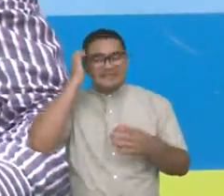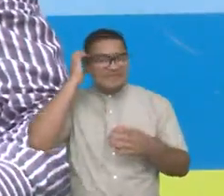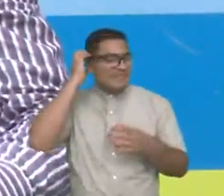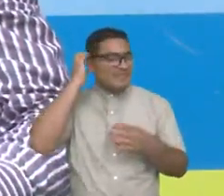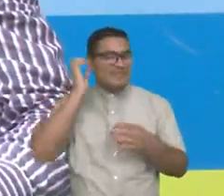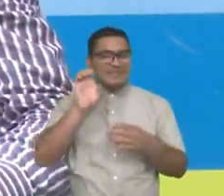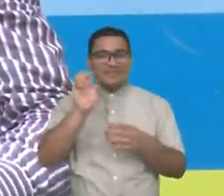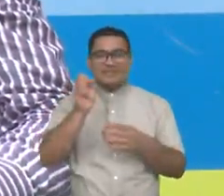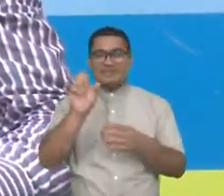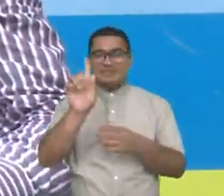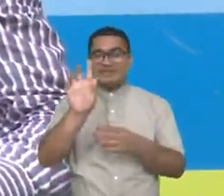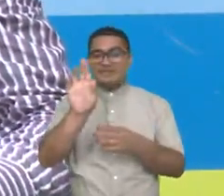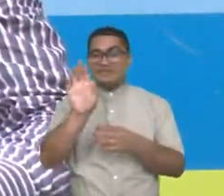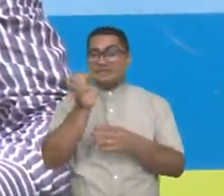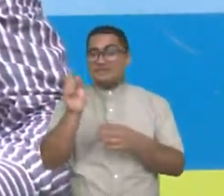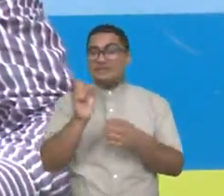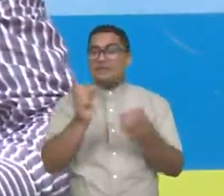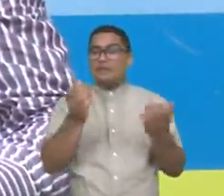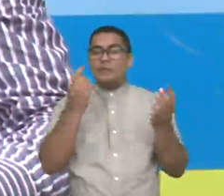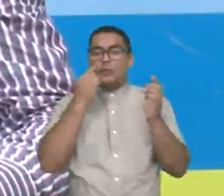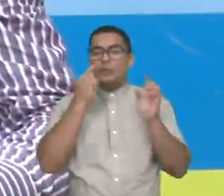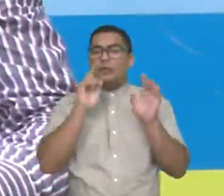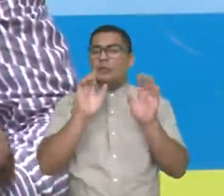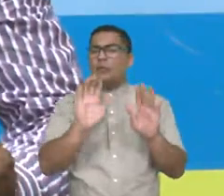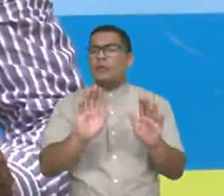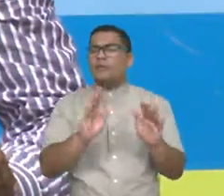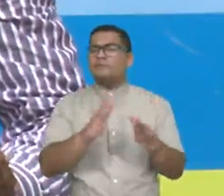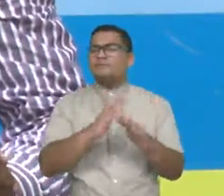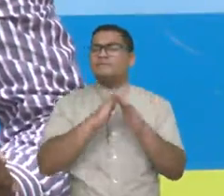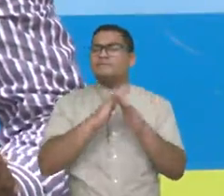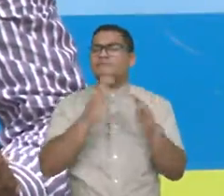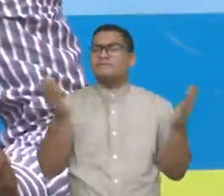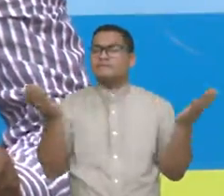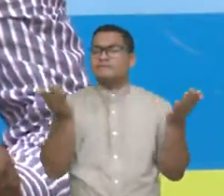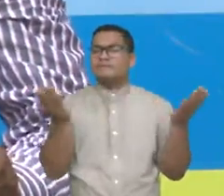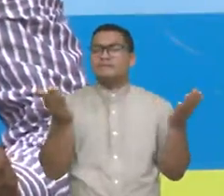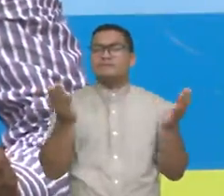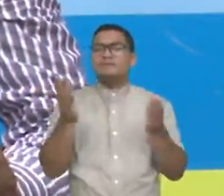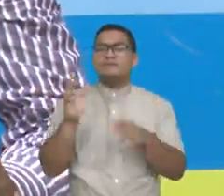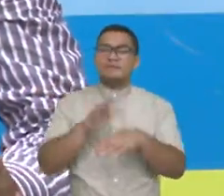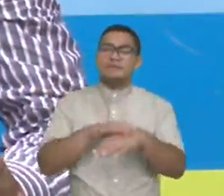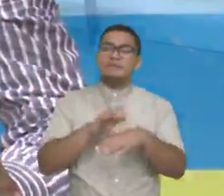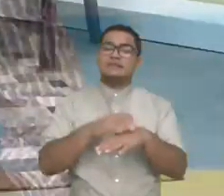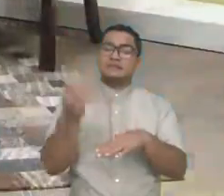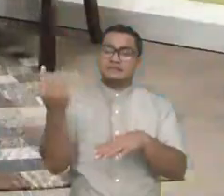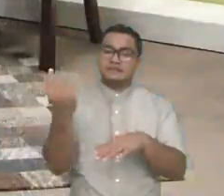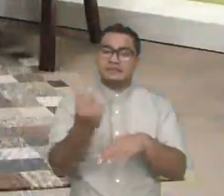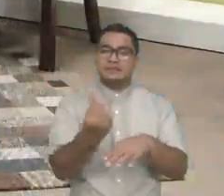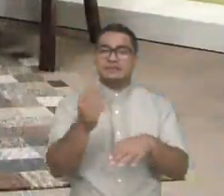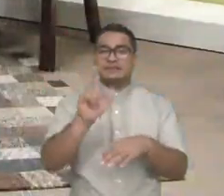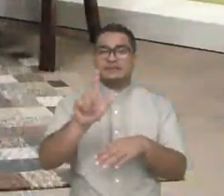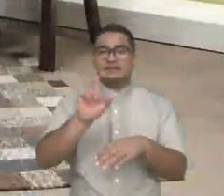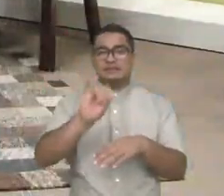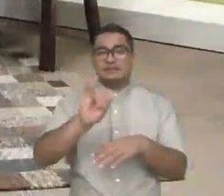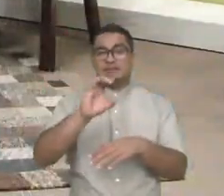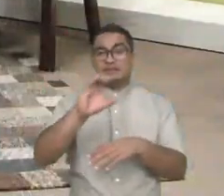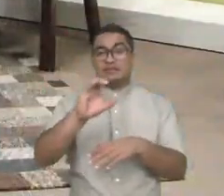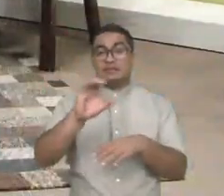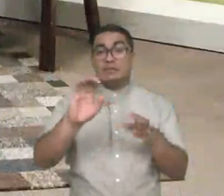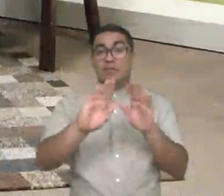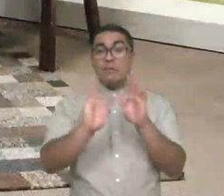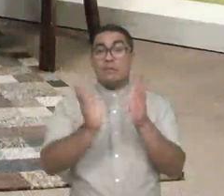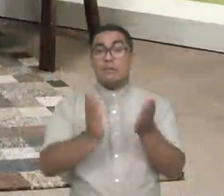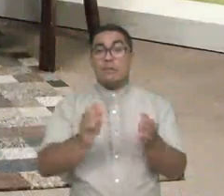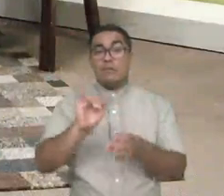lo podemos prevenir y cómo lo podemos tratar? Para ello hemos invitado a la licenciada Ingrid Castro, quien